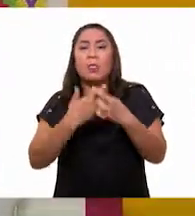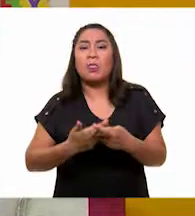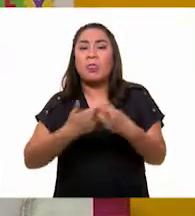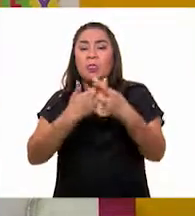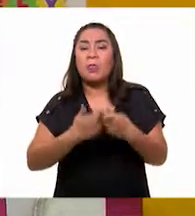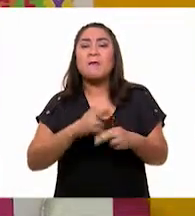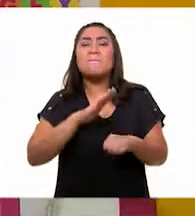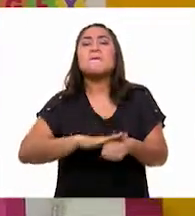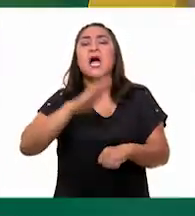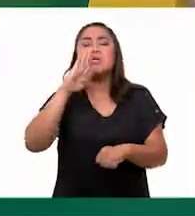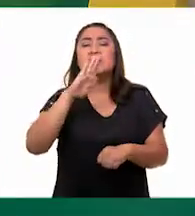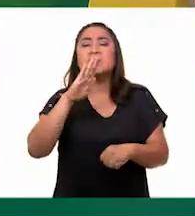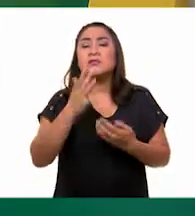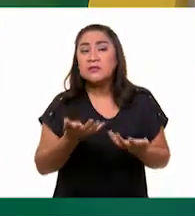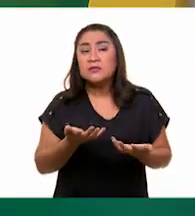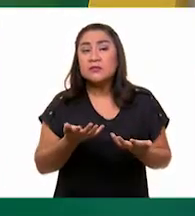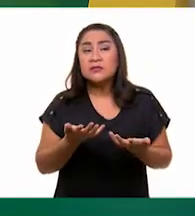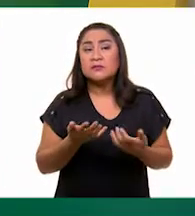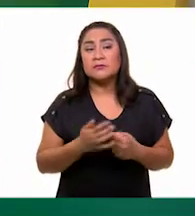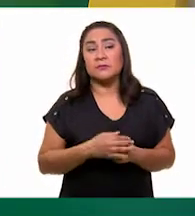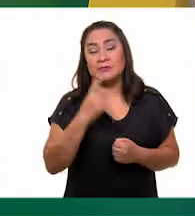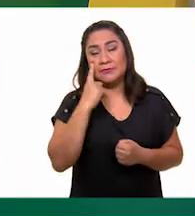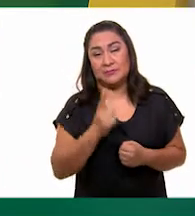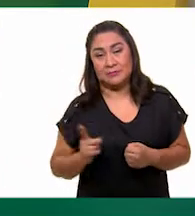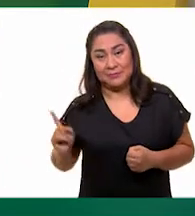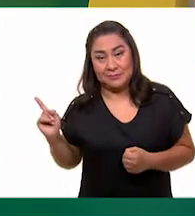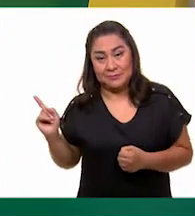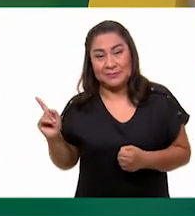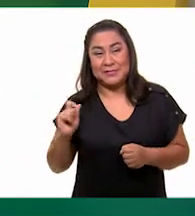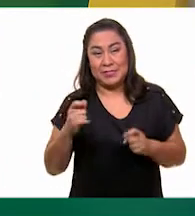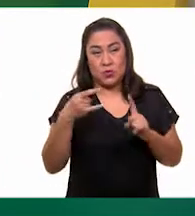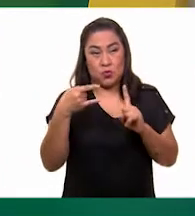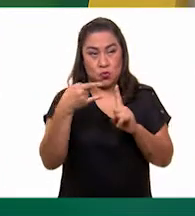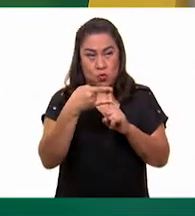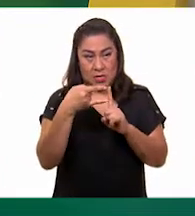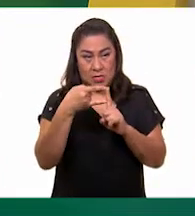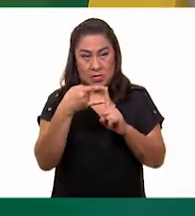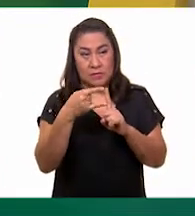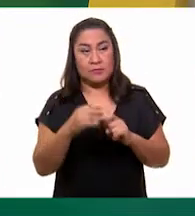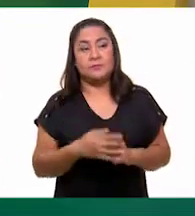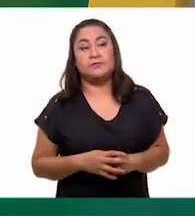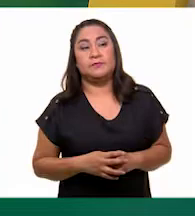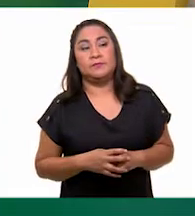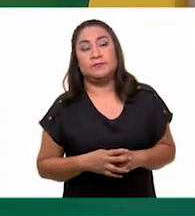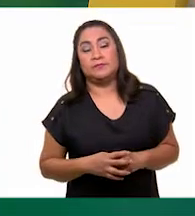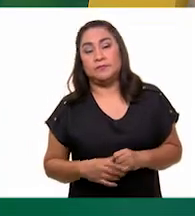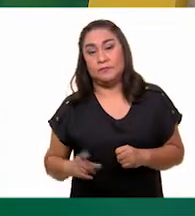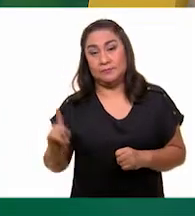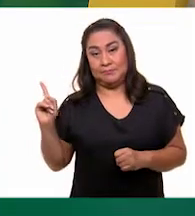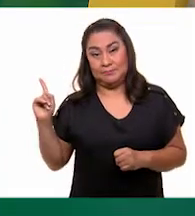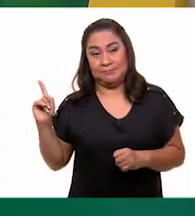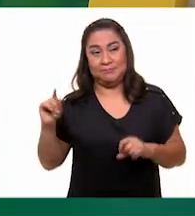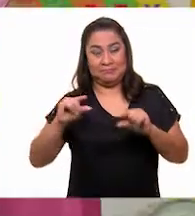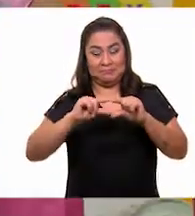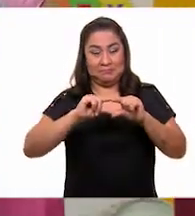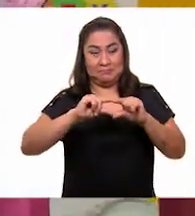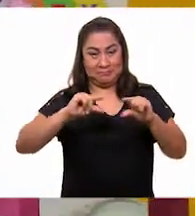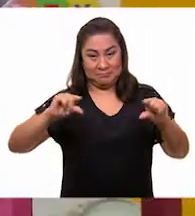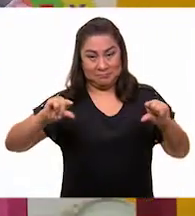más? Tenemos este que tiene una forma de cuadrado, este que tiene una forma de